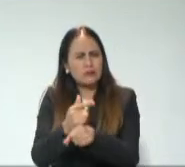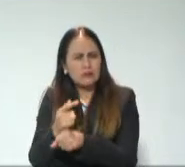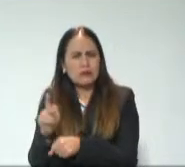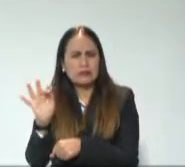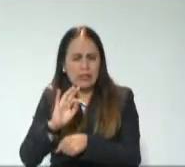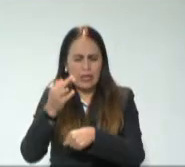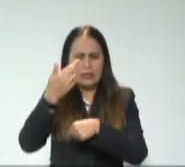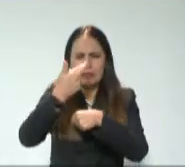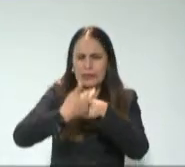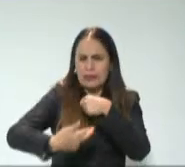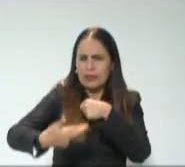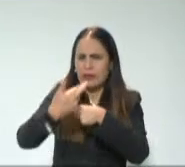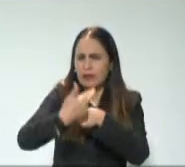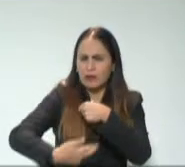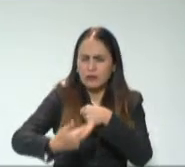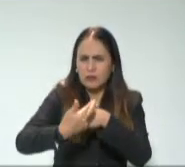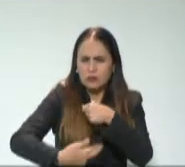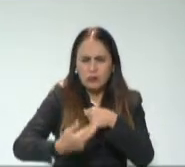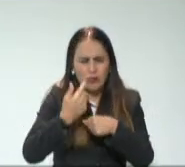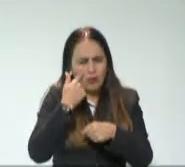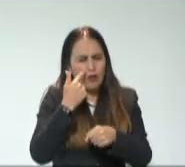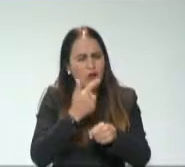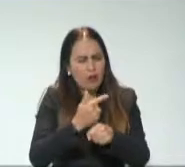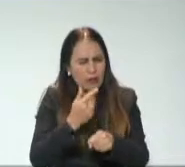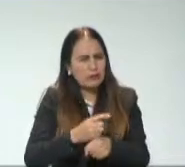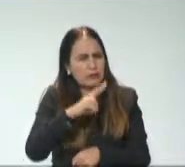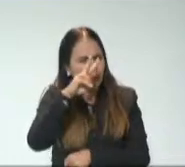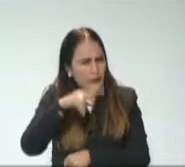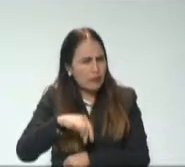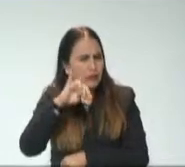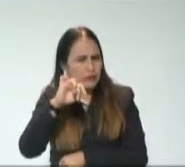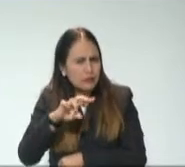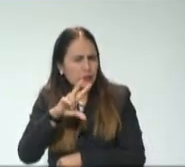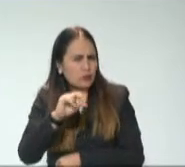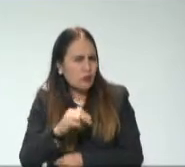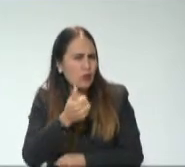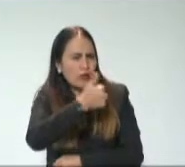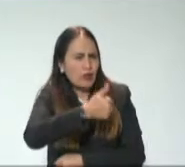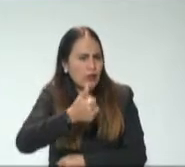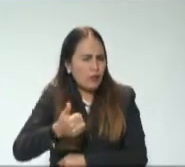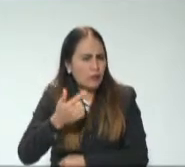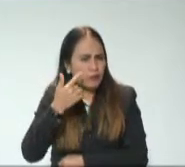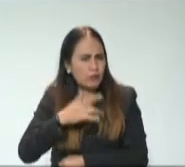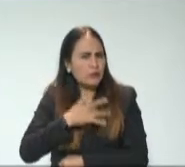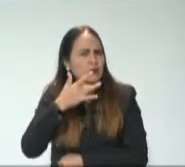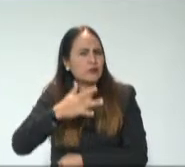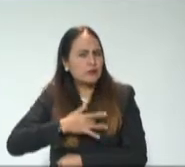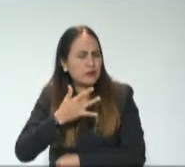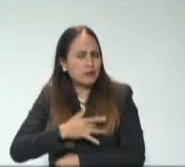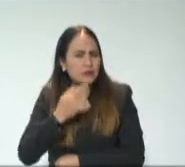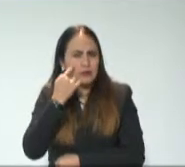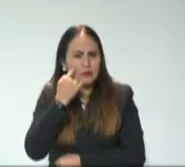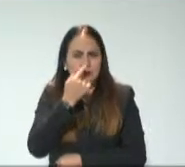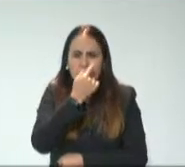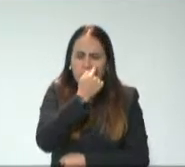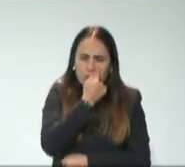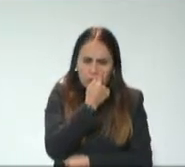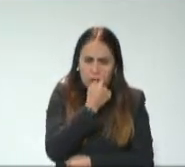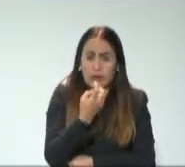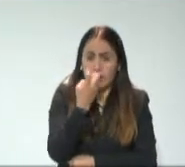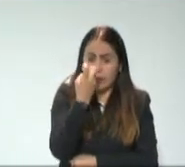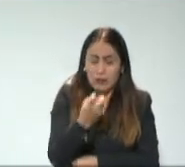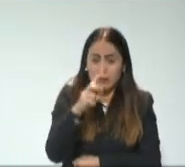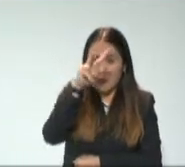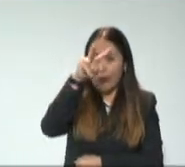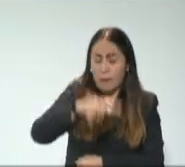riesgo está modulada por una serie de factores subjetivos que nada tienen que ver con la realidad